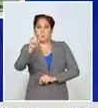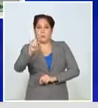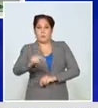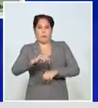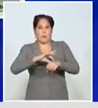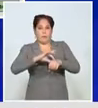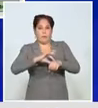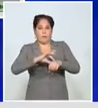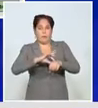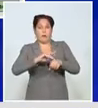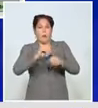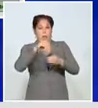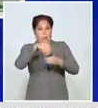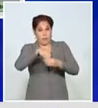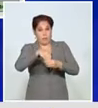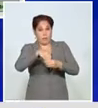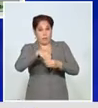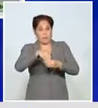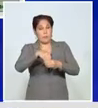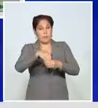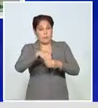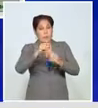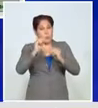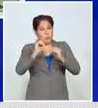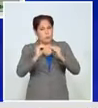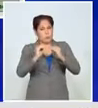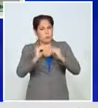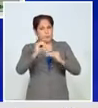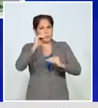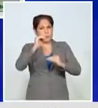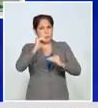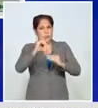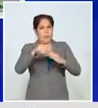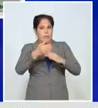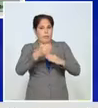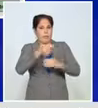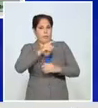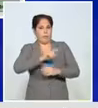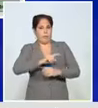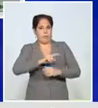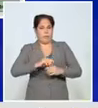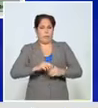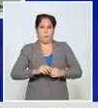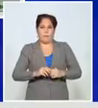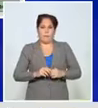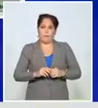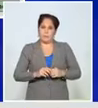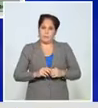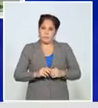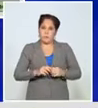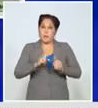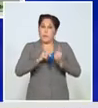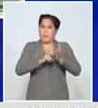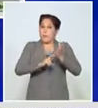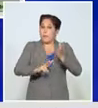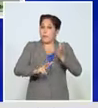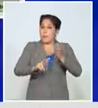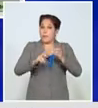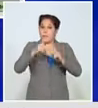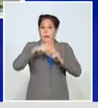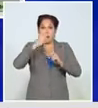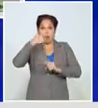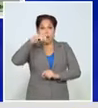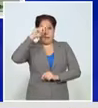101,2, es una tasa superior a la del día de ayer. Las provincias con tasas más